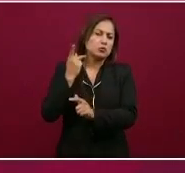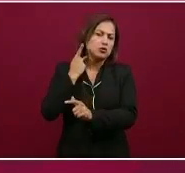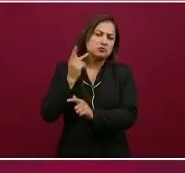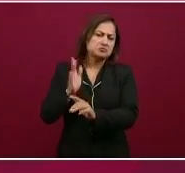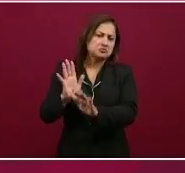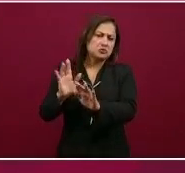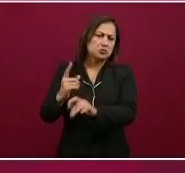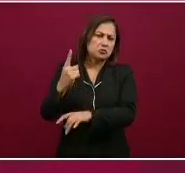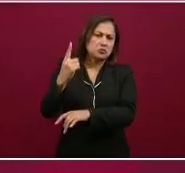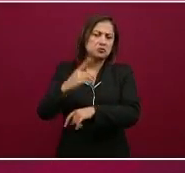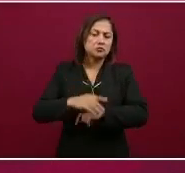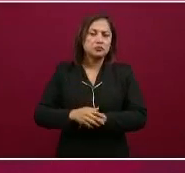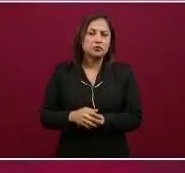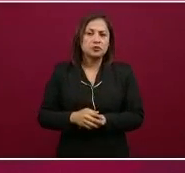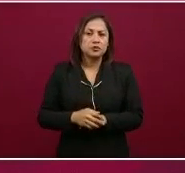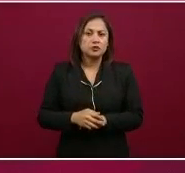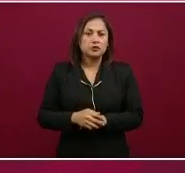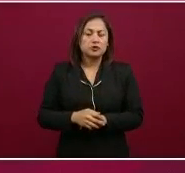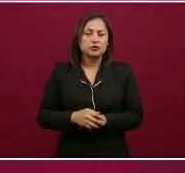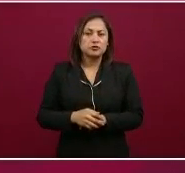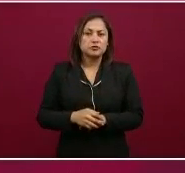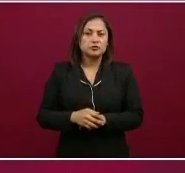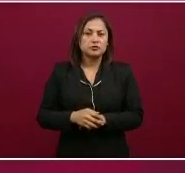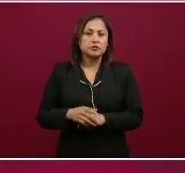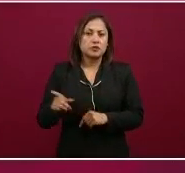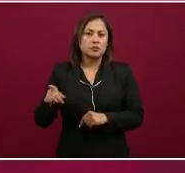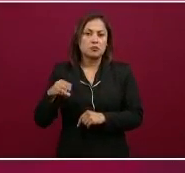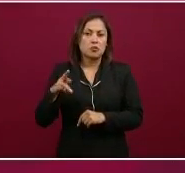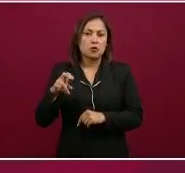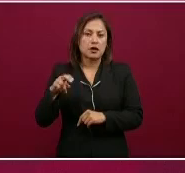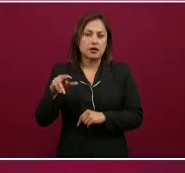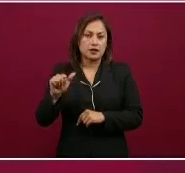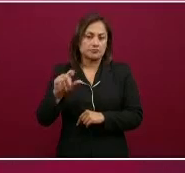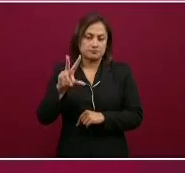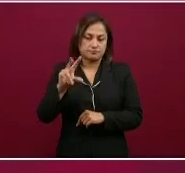que no era Morena